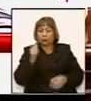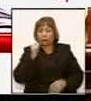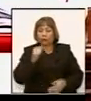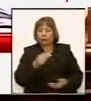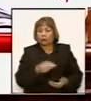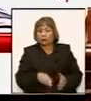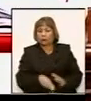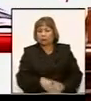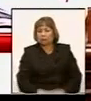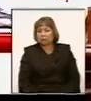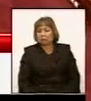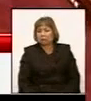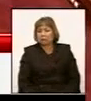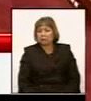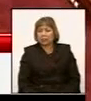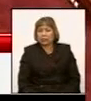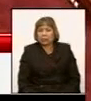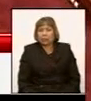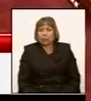Humanos.